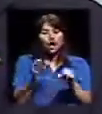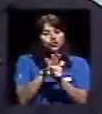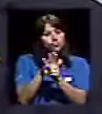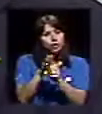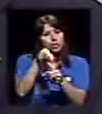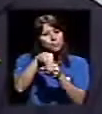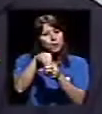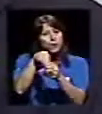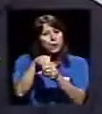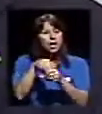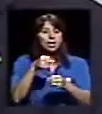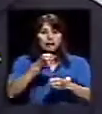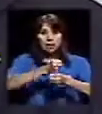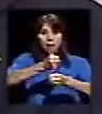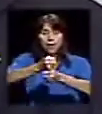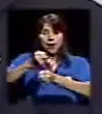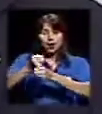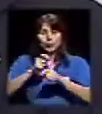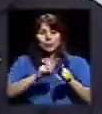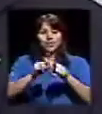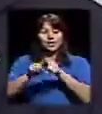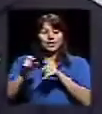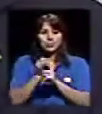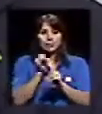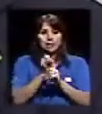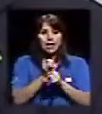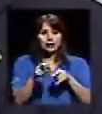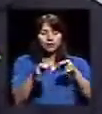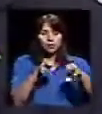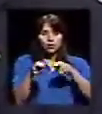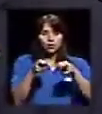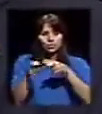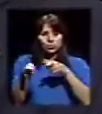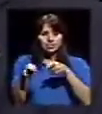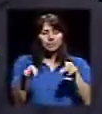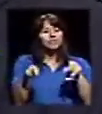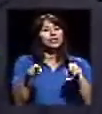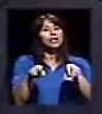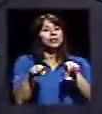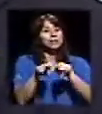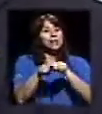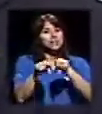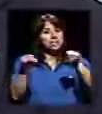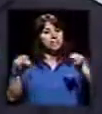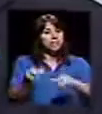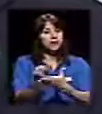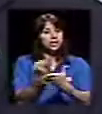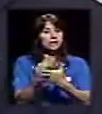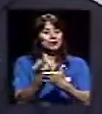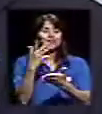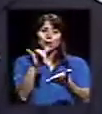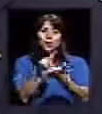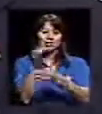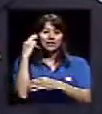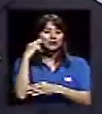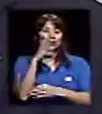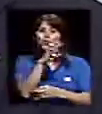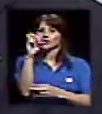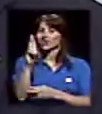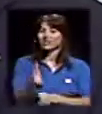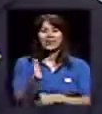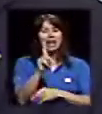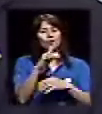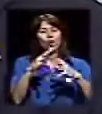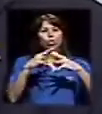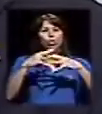de las entidades regulatorias y el sistema, la asociación, y por esa razón Costa Rica prácticamente no sufrió para nada esos